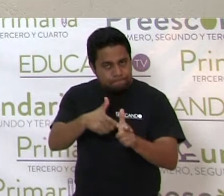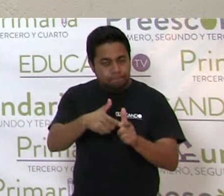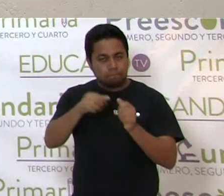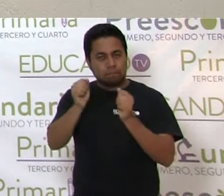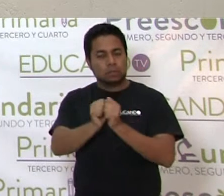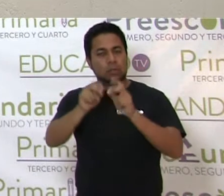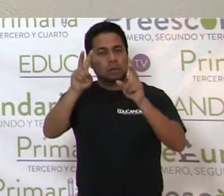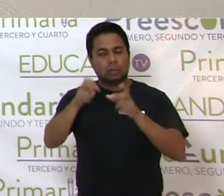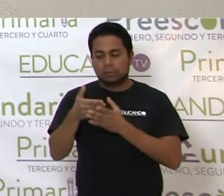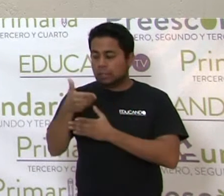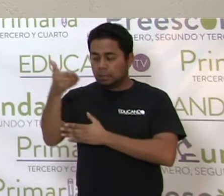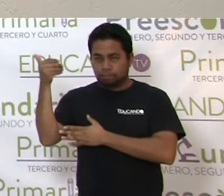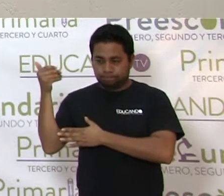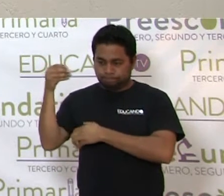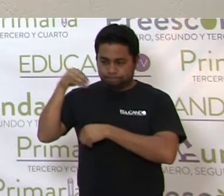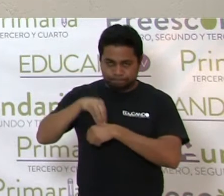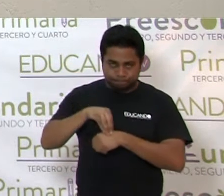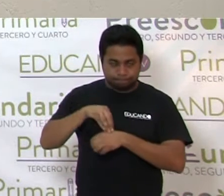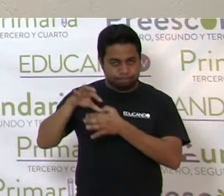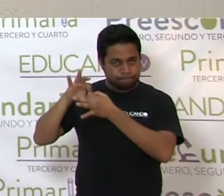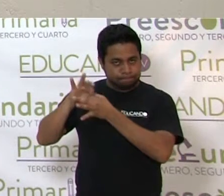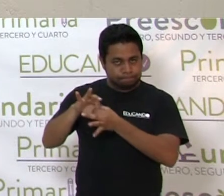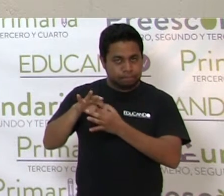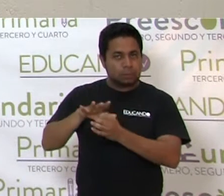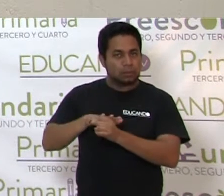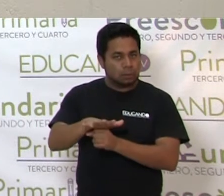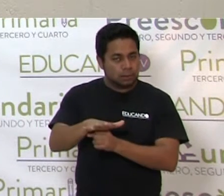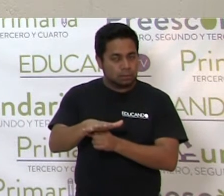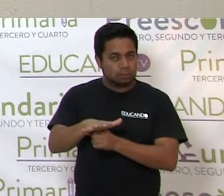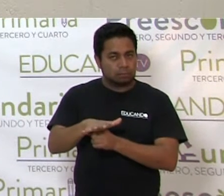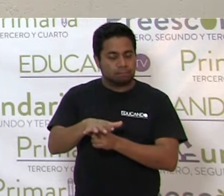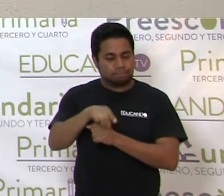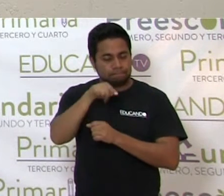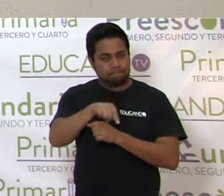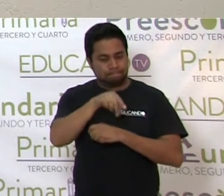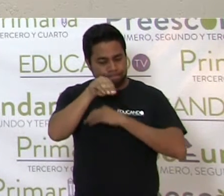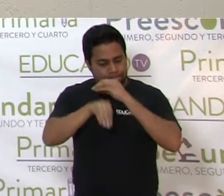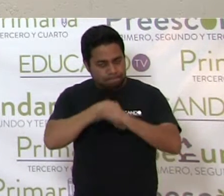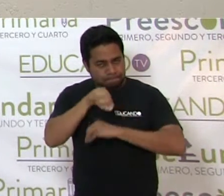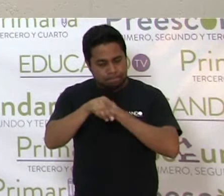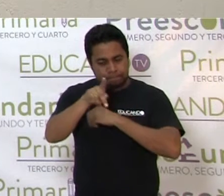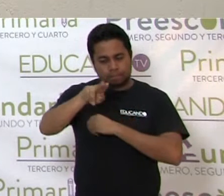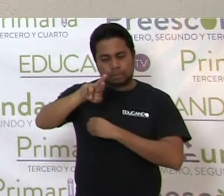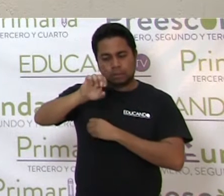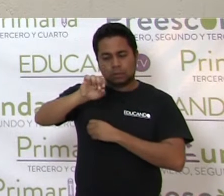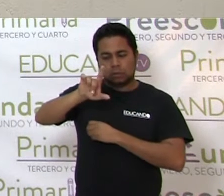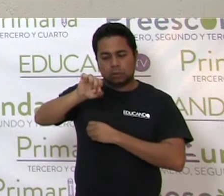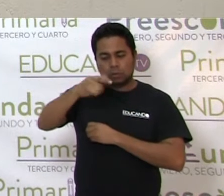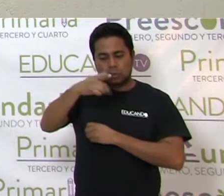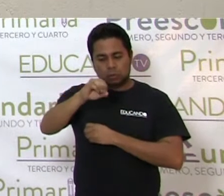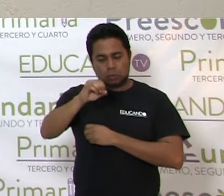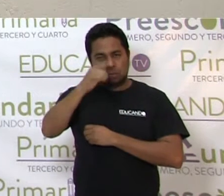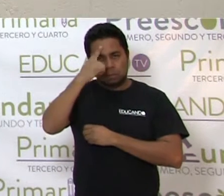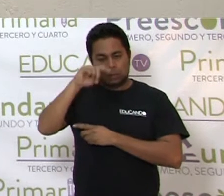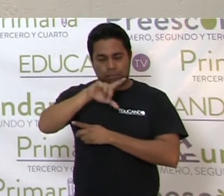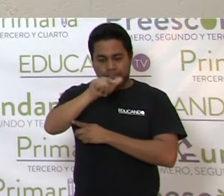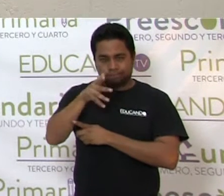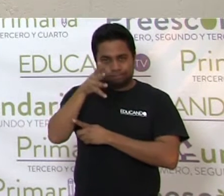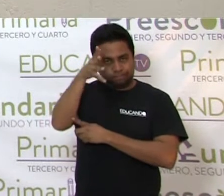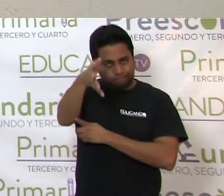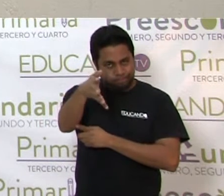el tema anterior, el cual es elaborar un prólogo para que ustedes